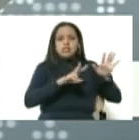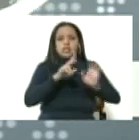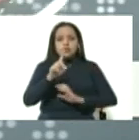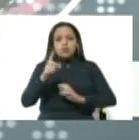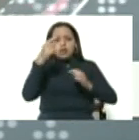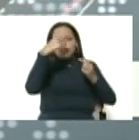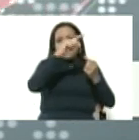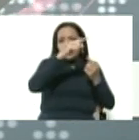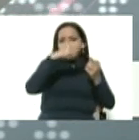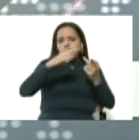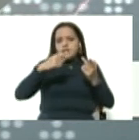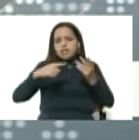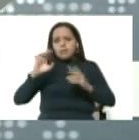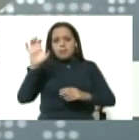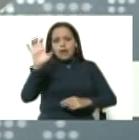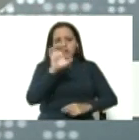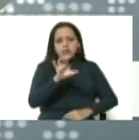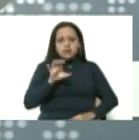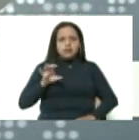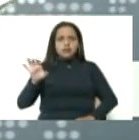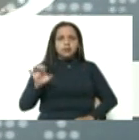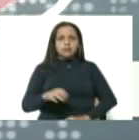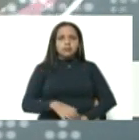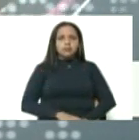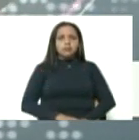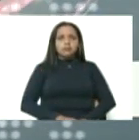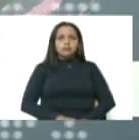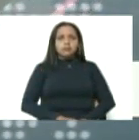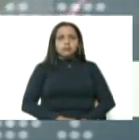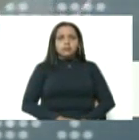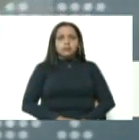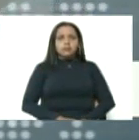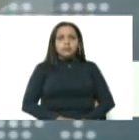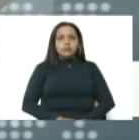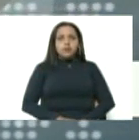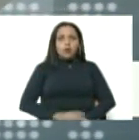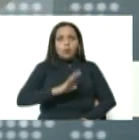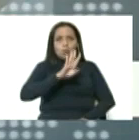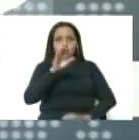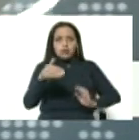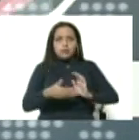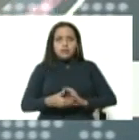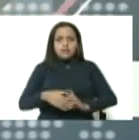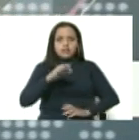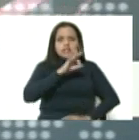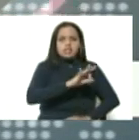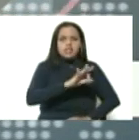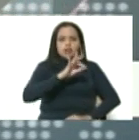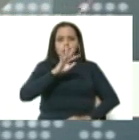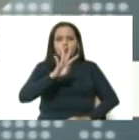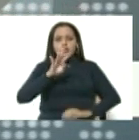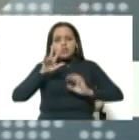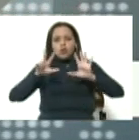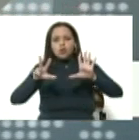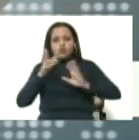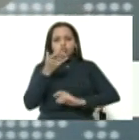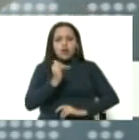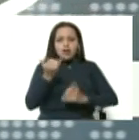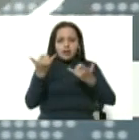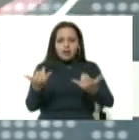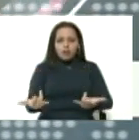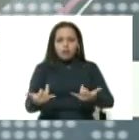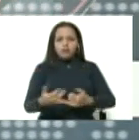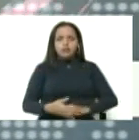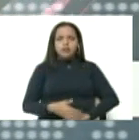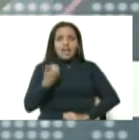distintos países. De los 4.378 casos activos hasta este momento,